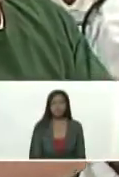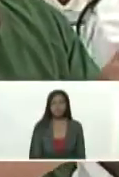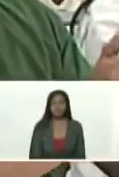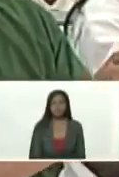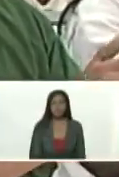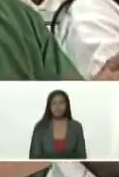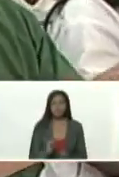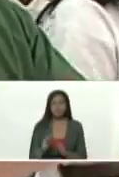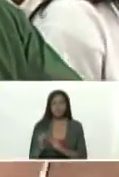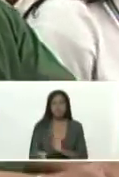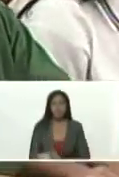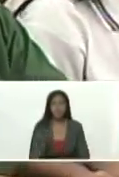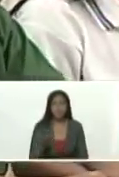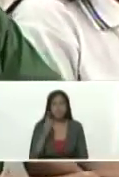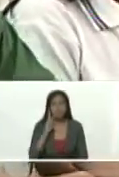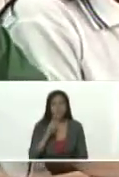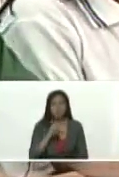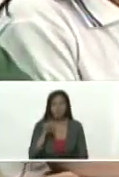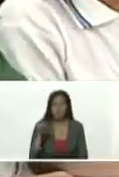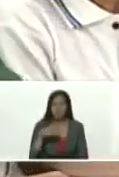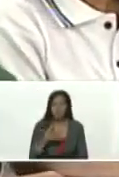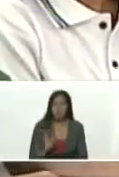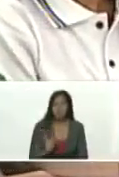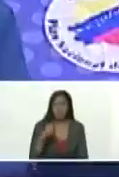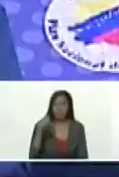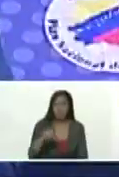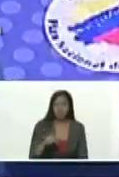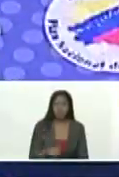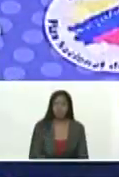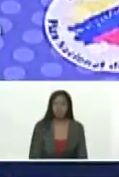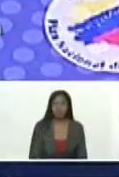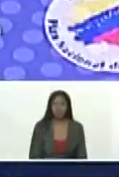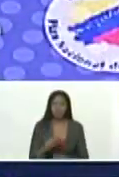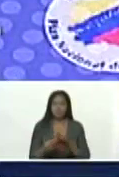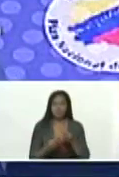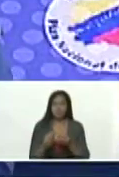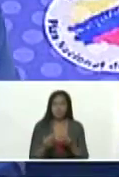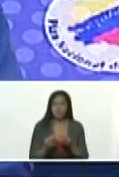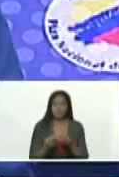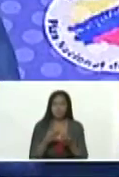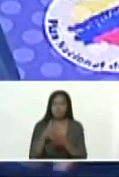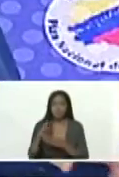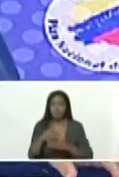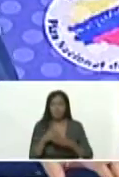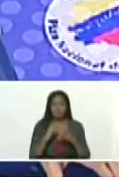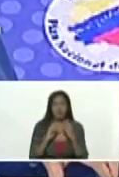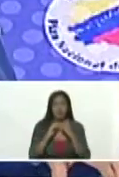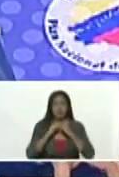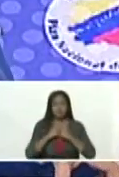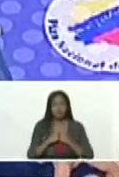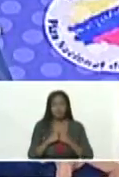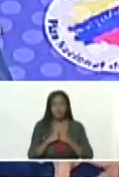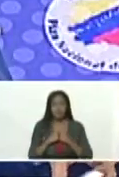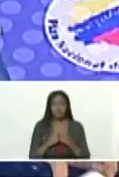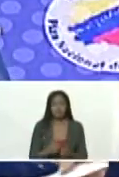Por eso es importante, fíjate, yo quiero aquí hacer como un conversatorio, Aristóbulo.